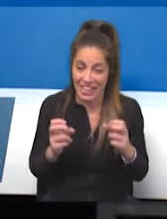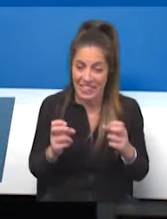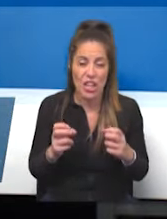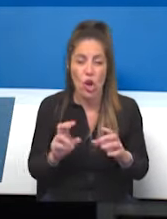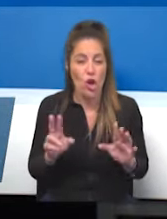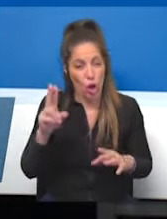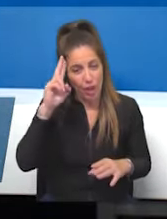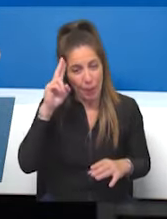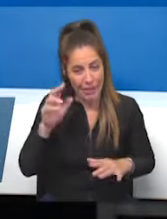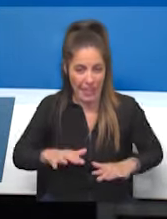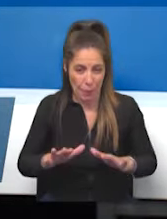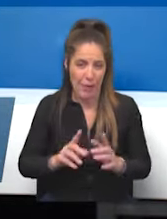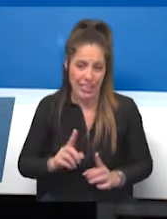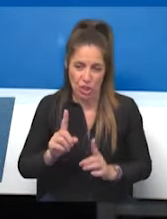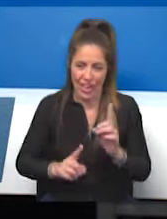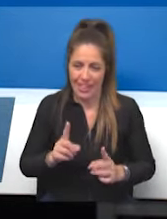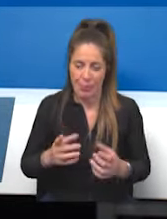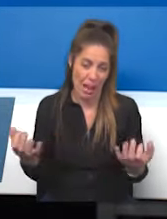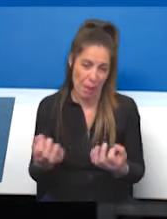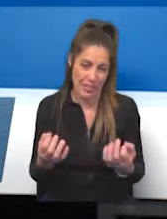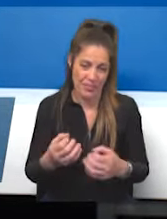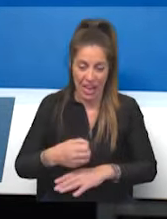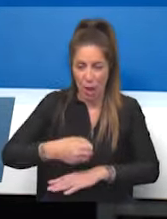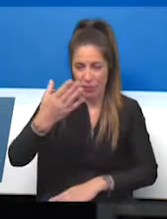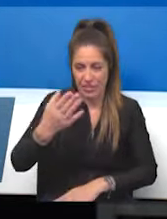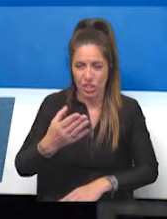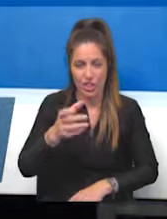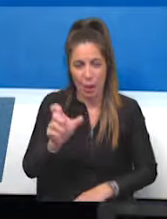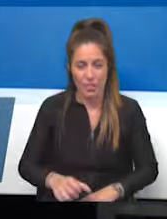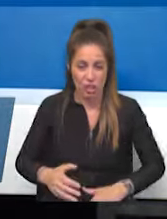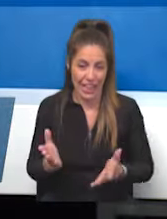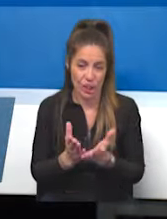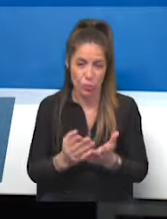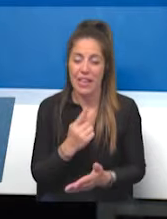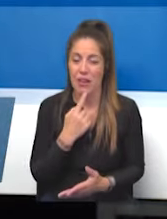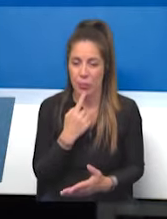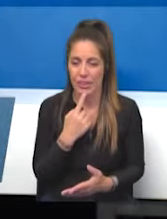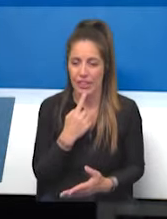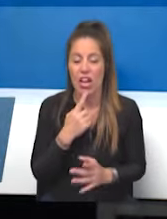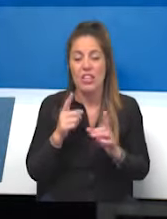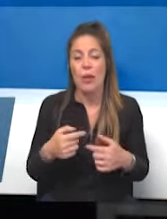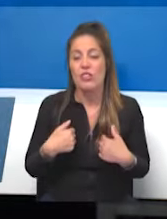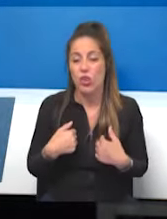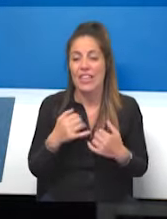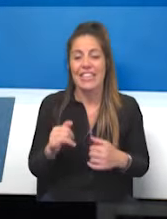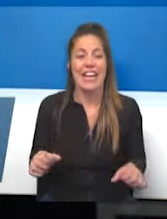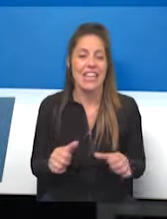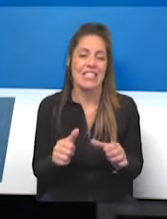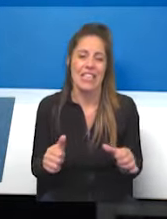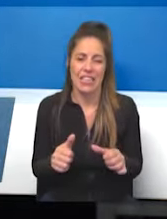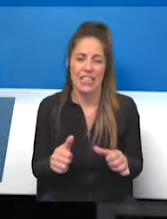por el respeto a la formación académica y específica de la profesión de los politólogos sino porque uno si no tendría que hacer